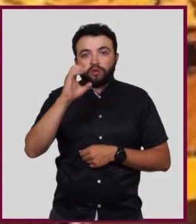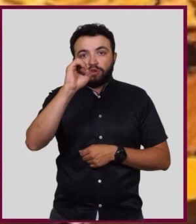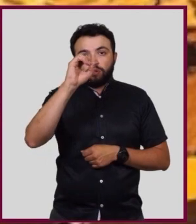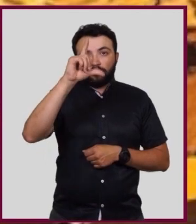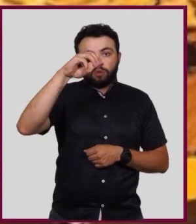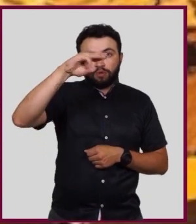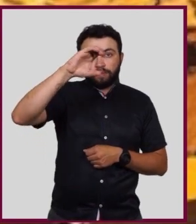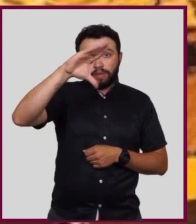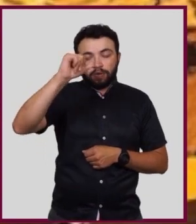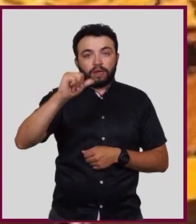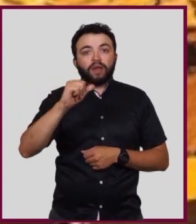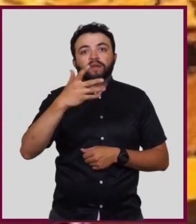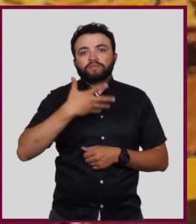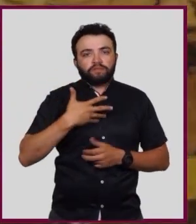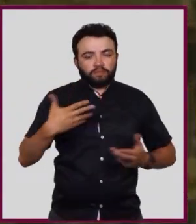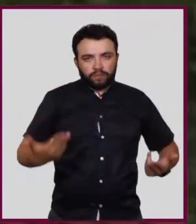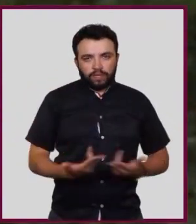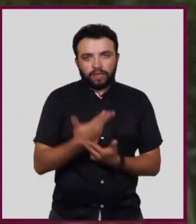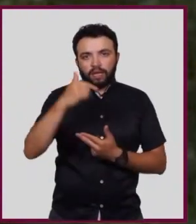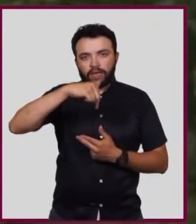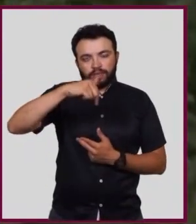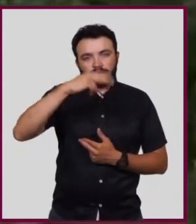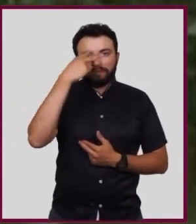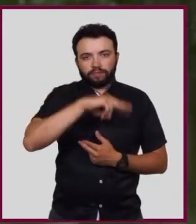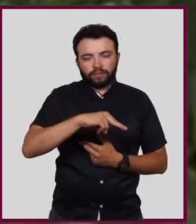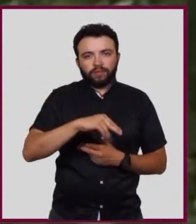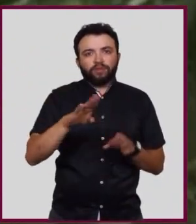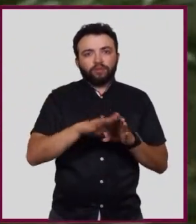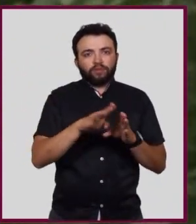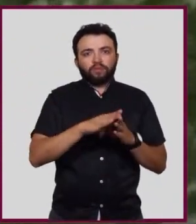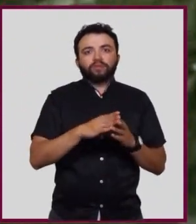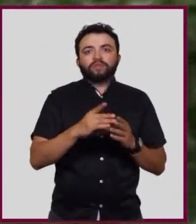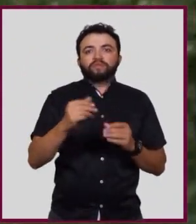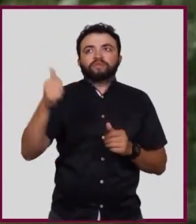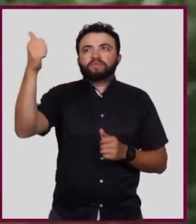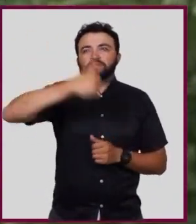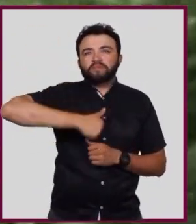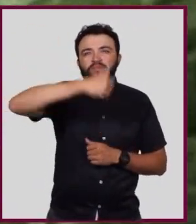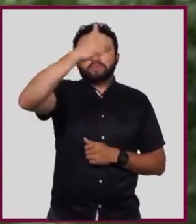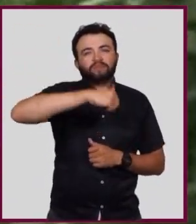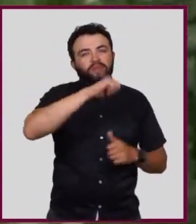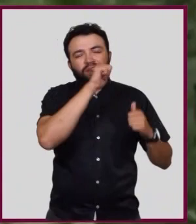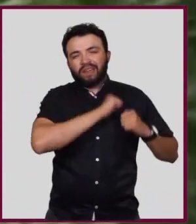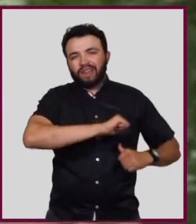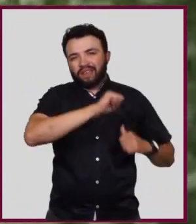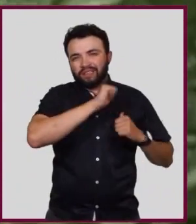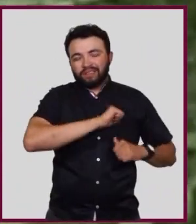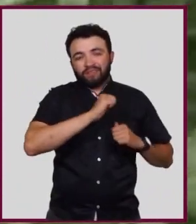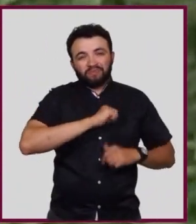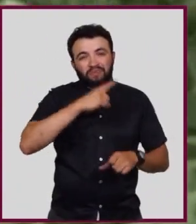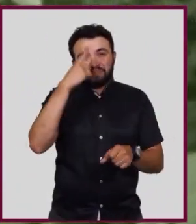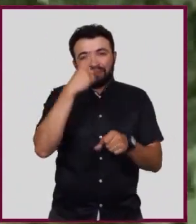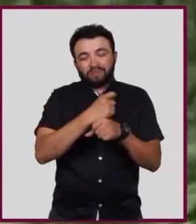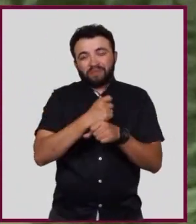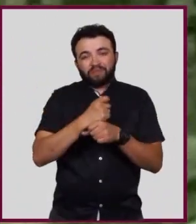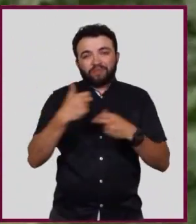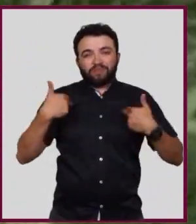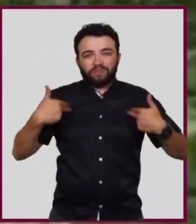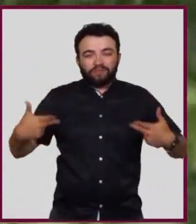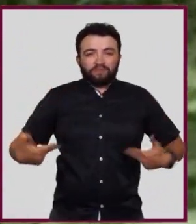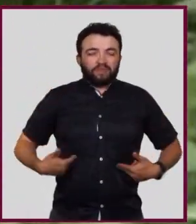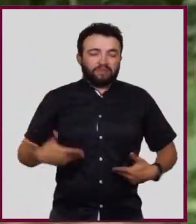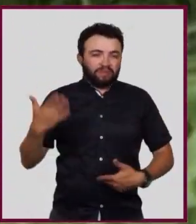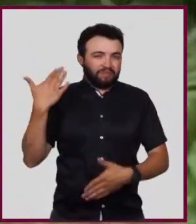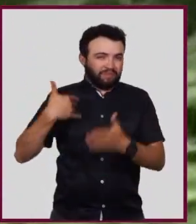surgieron aquí a raíz de las migraciones muy antiguas, ¿no? De los primeros humanos que pasaron